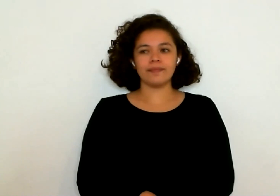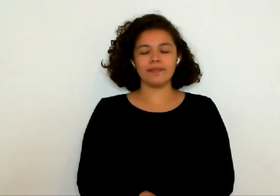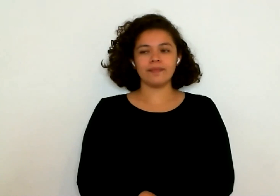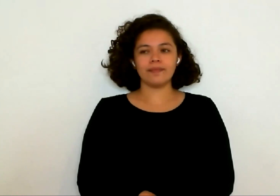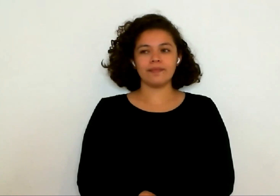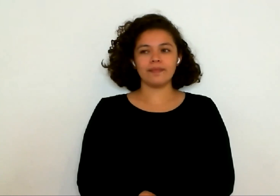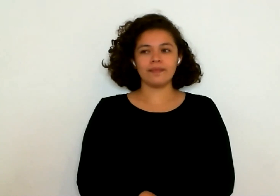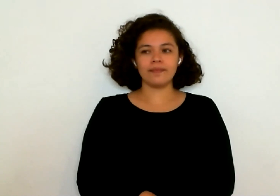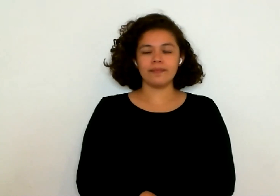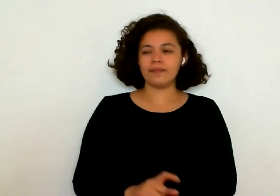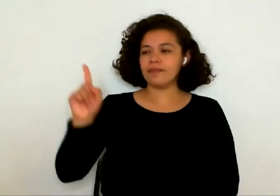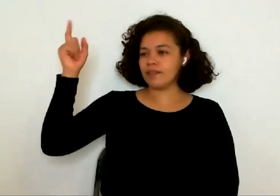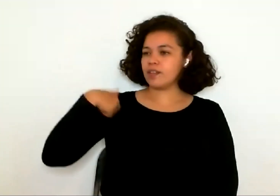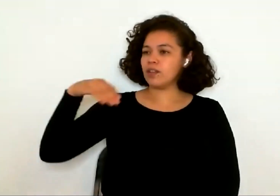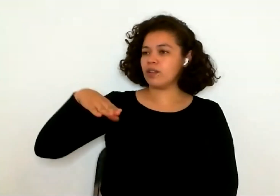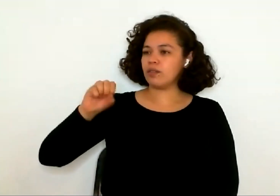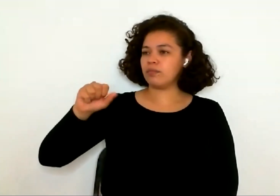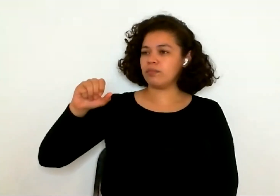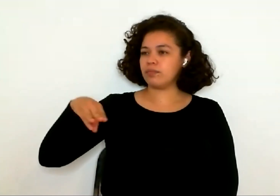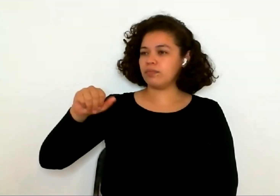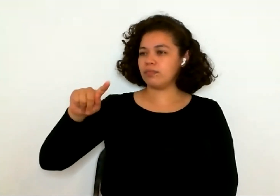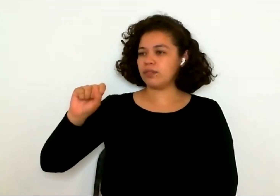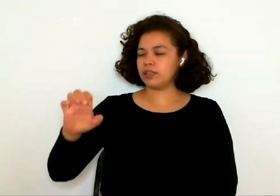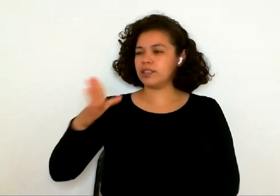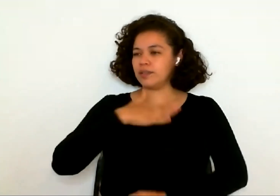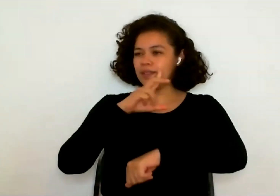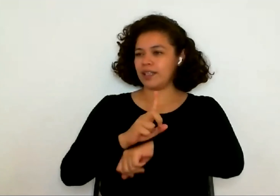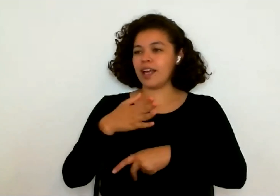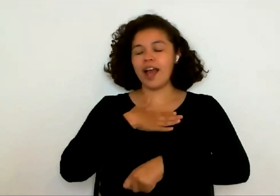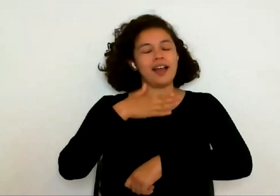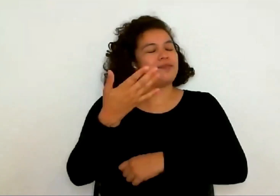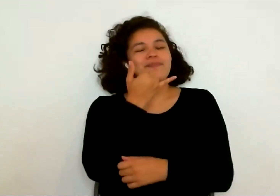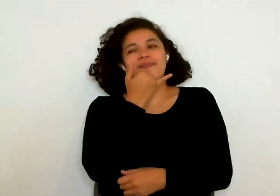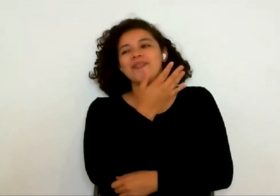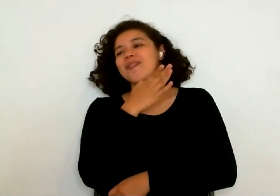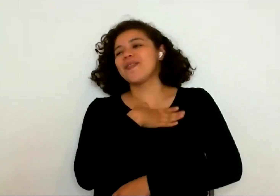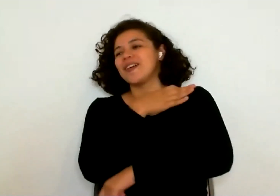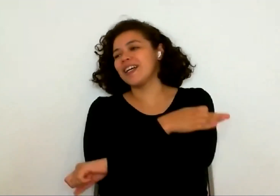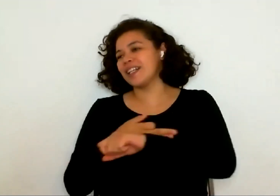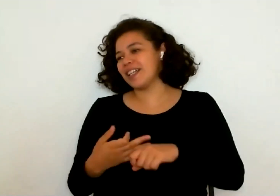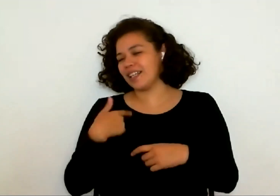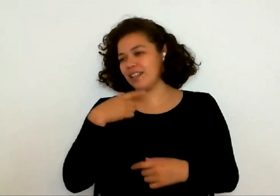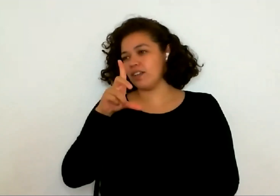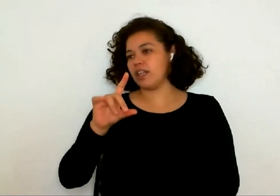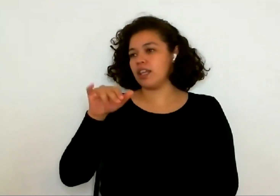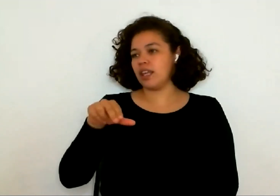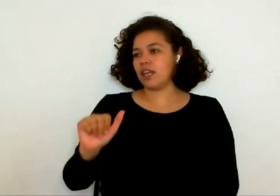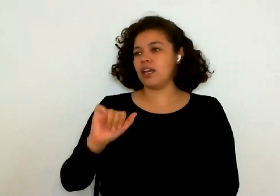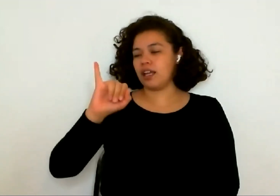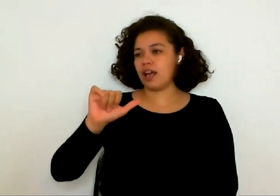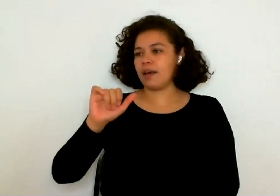Yo, Monse, hola, buen día. Buenas tardes, que diga. Perdona, igual, soy Diana de